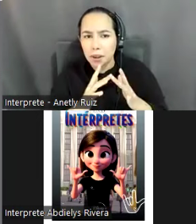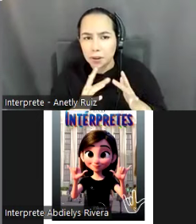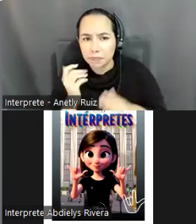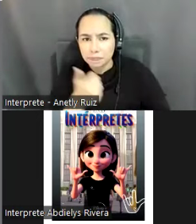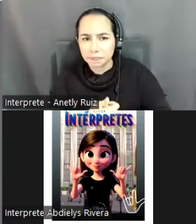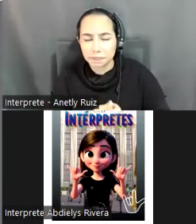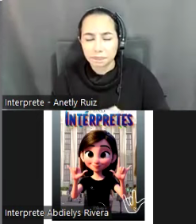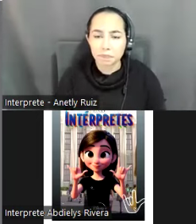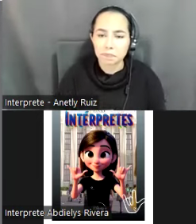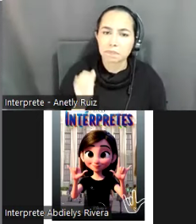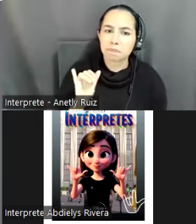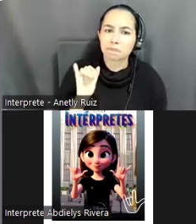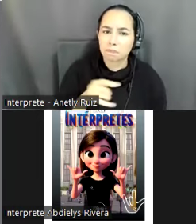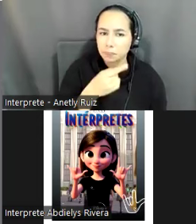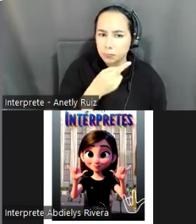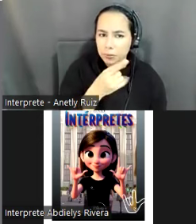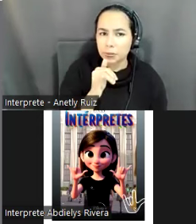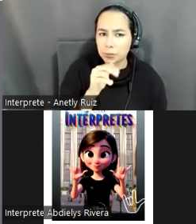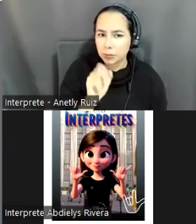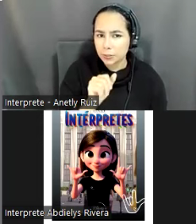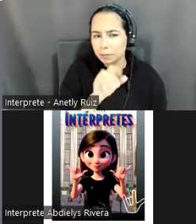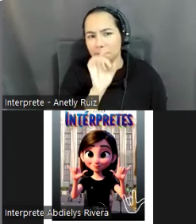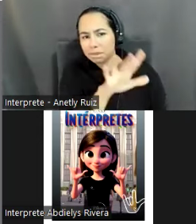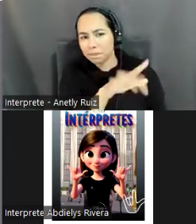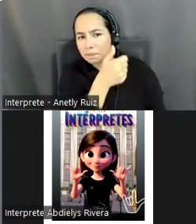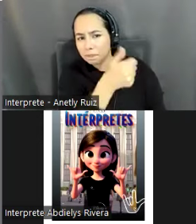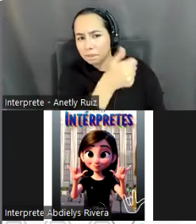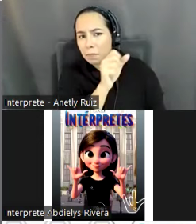Nuestra compañera Gina va a estar respondiendo su pregunta para entrar en detalles.